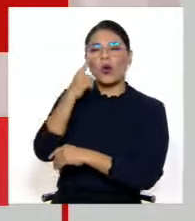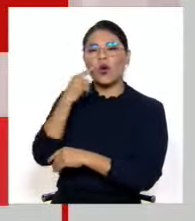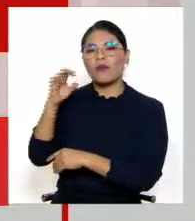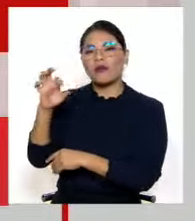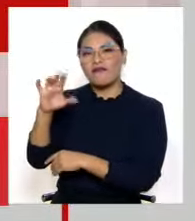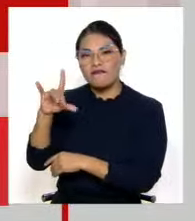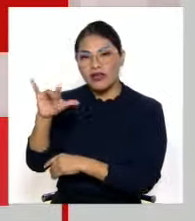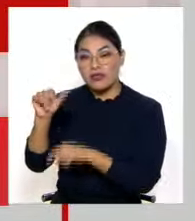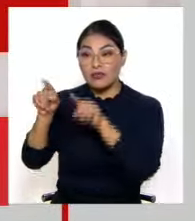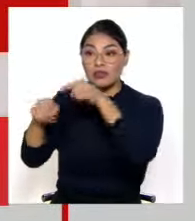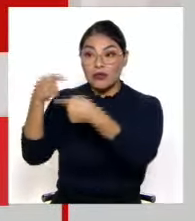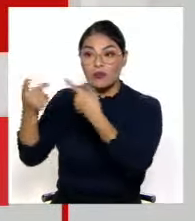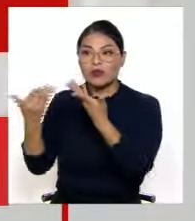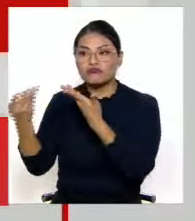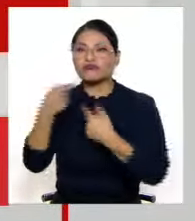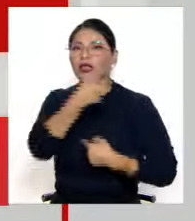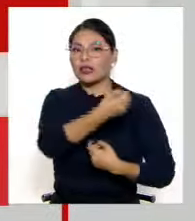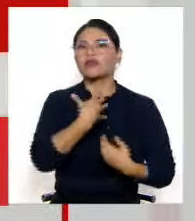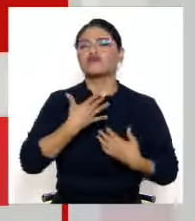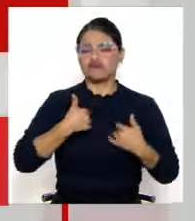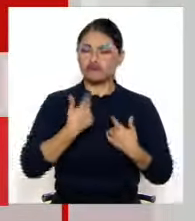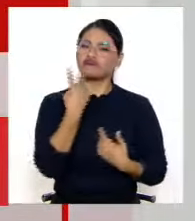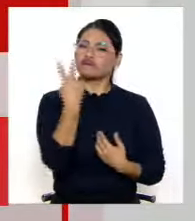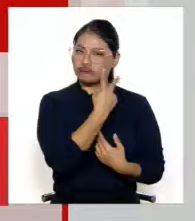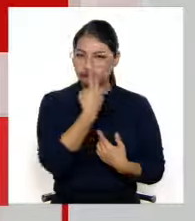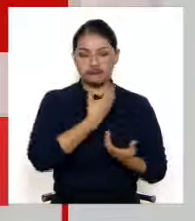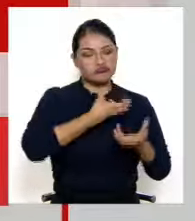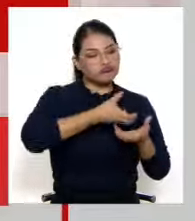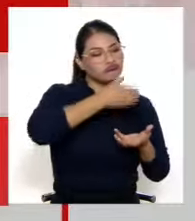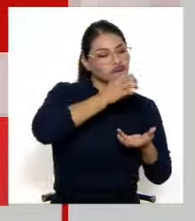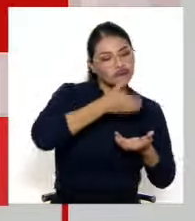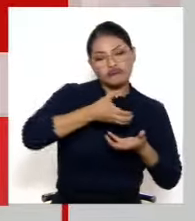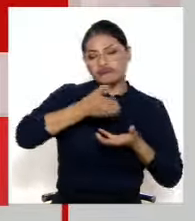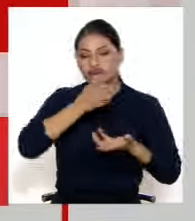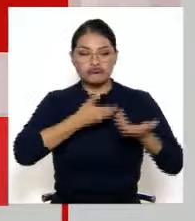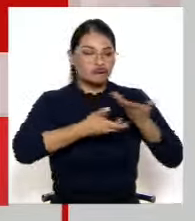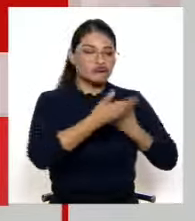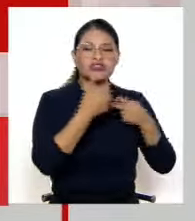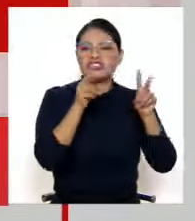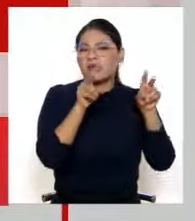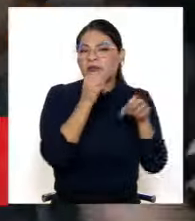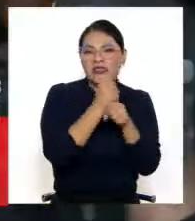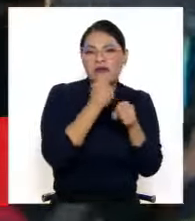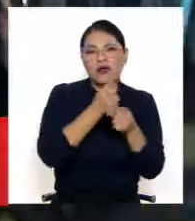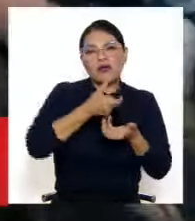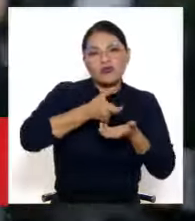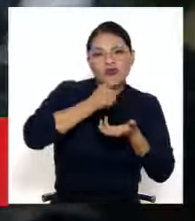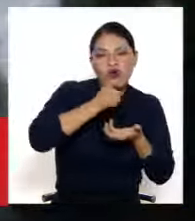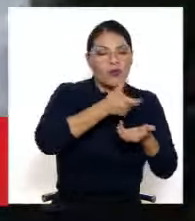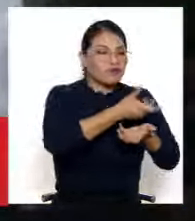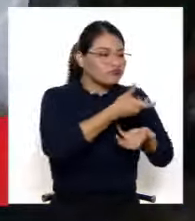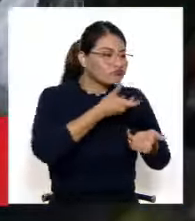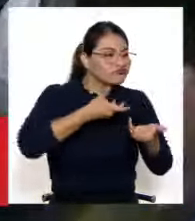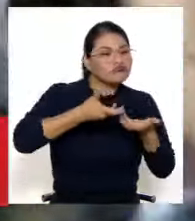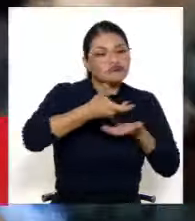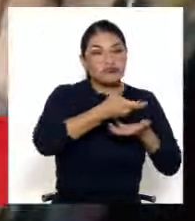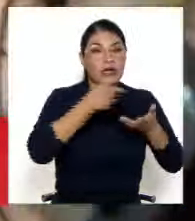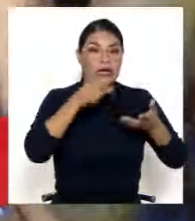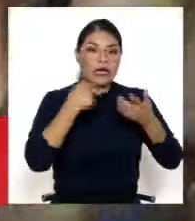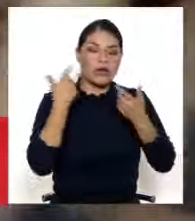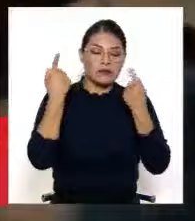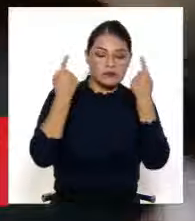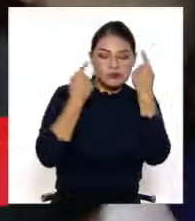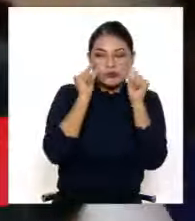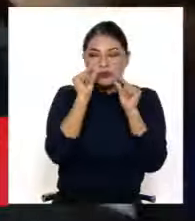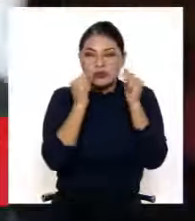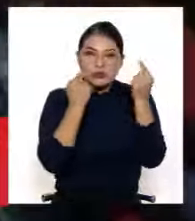víctima ambos se encontraban consumiendo bebidas alcohólicas mientras hablaban de temas laborales es así que aprovechándose de su estado